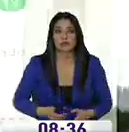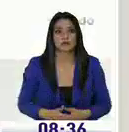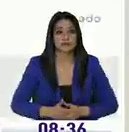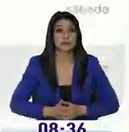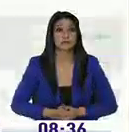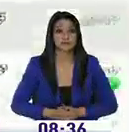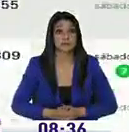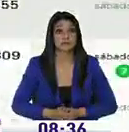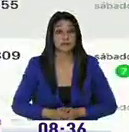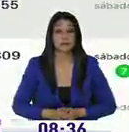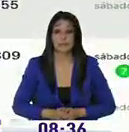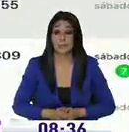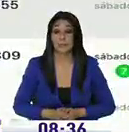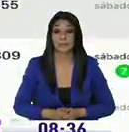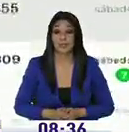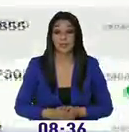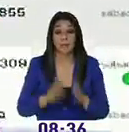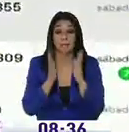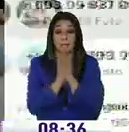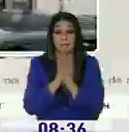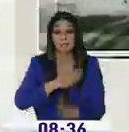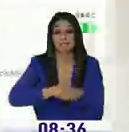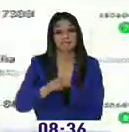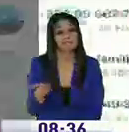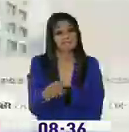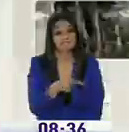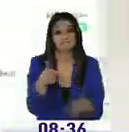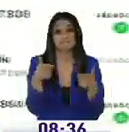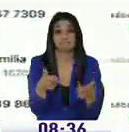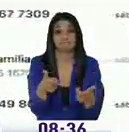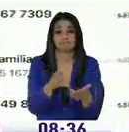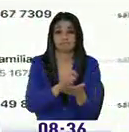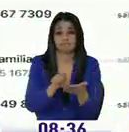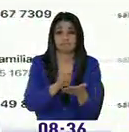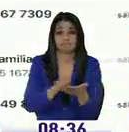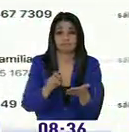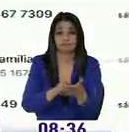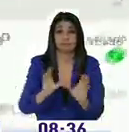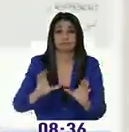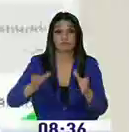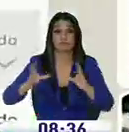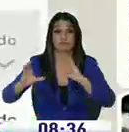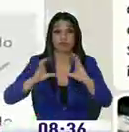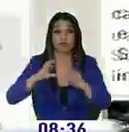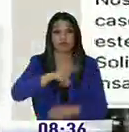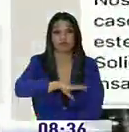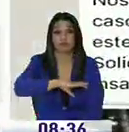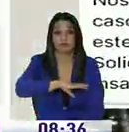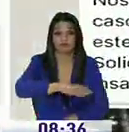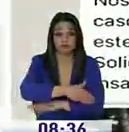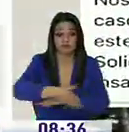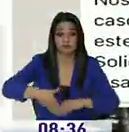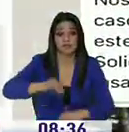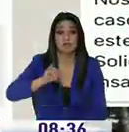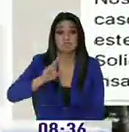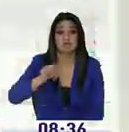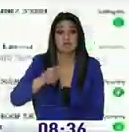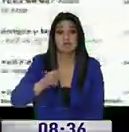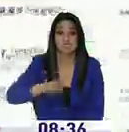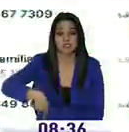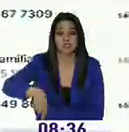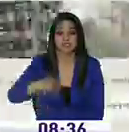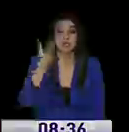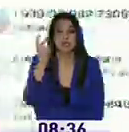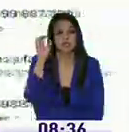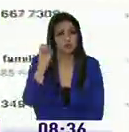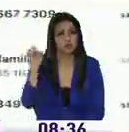no son de buen proceder. Por favor, esto es, tomen nota si son tan amables. En la Nicolás Jiménez y 12 de octubre, este sector que es